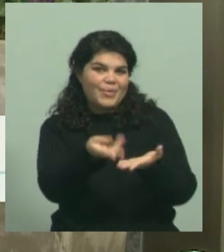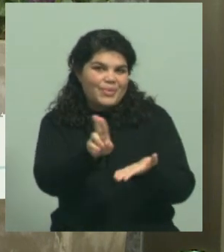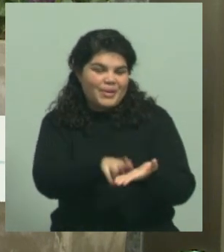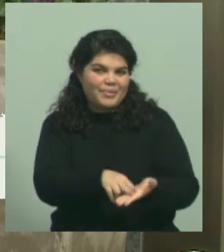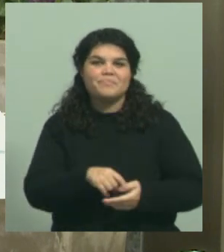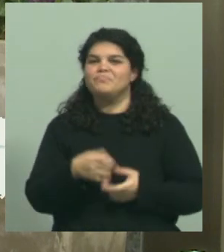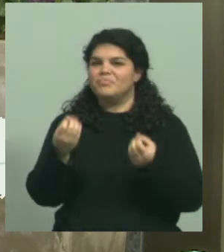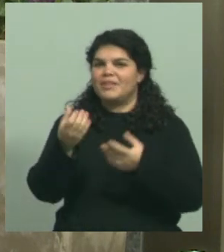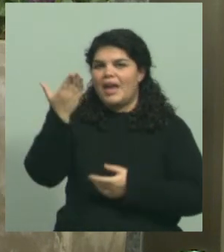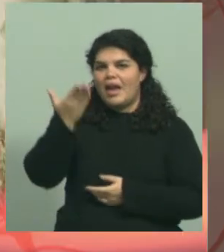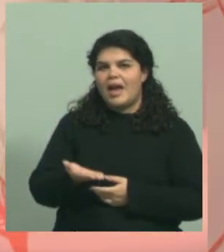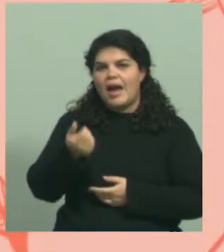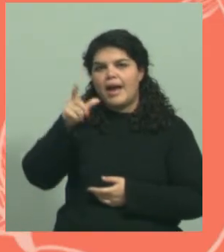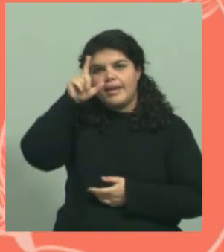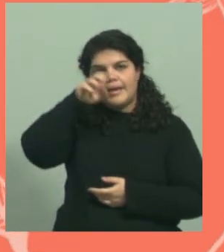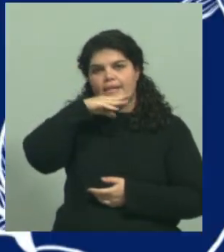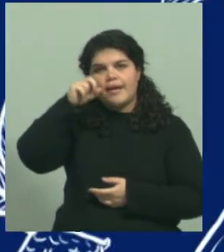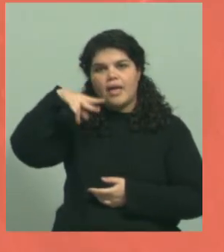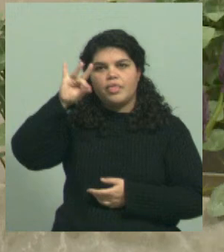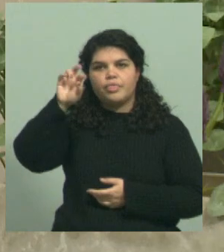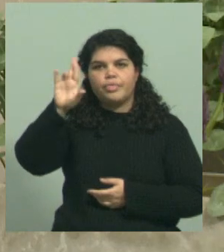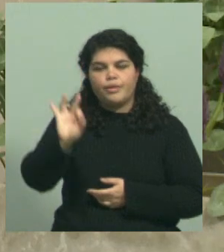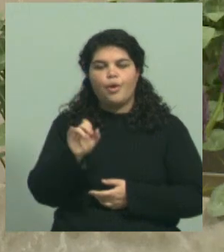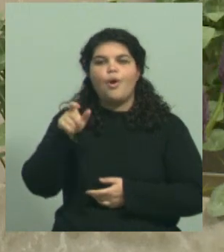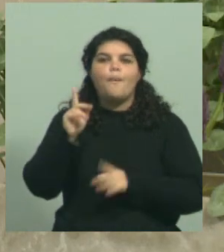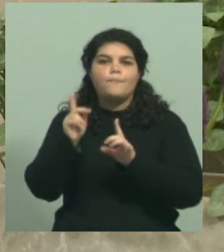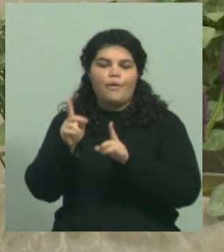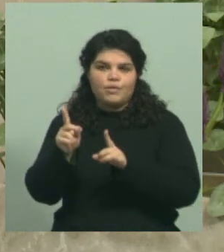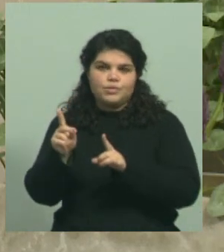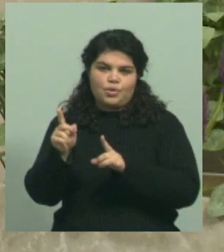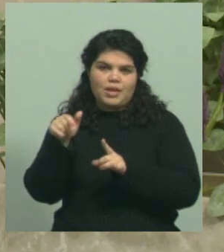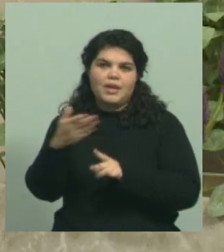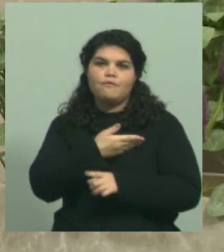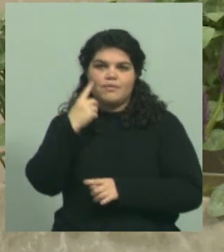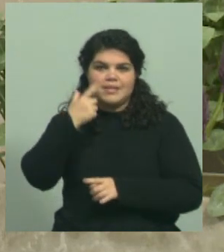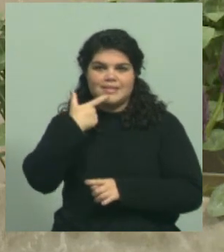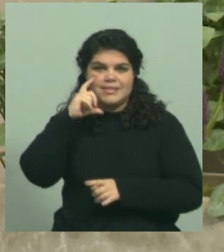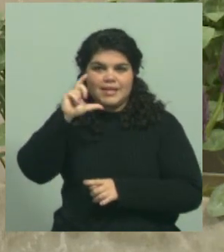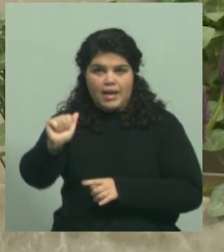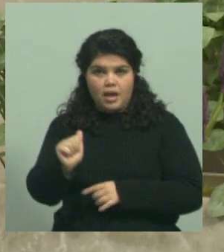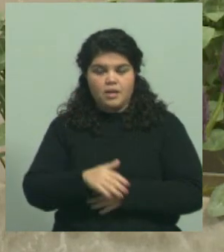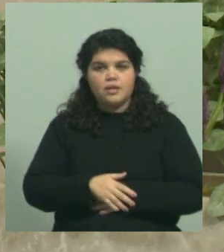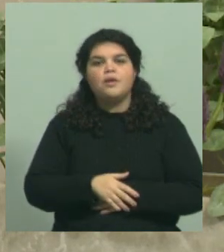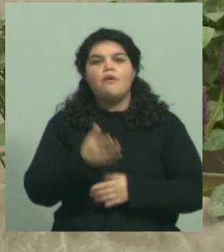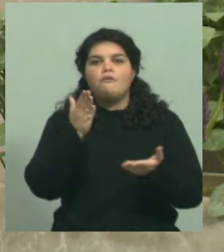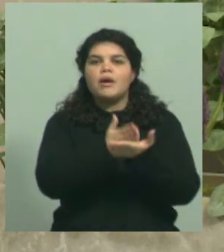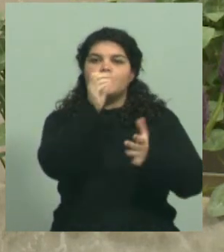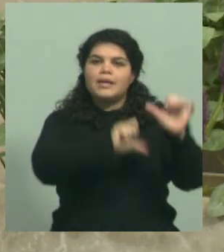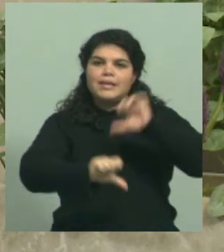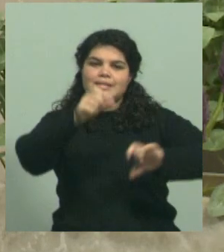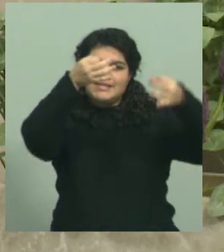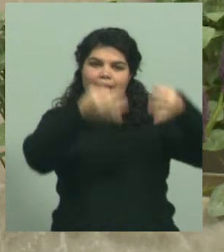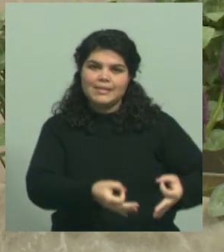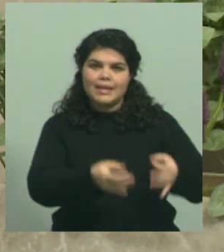entonces. Alejandro Lobos, investigador, doctor en física, bueno, haciendo referencia a esto que es el ciclo de charlas de la Facultad de Ciencias Exactas y Naturales y